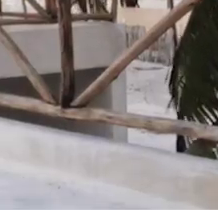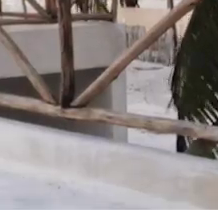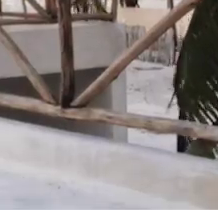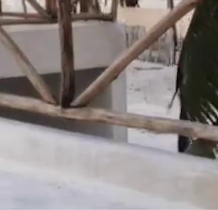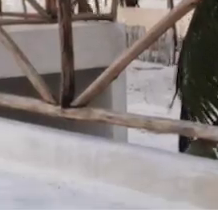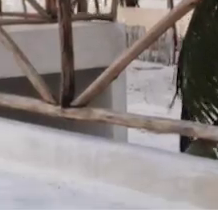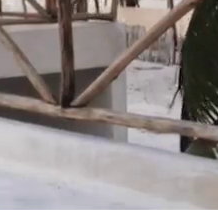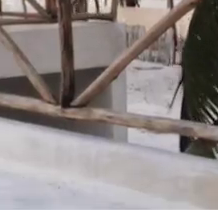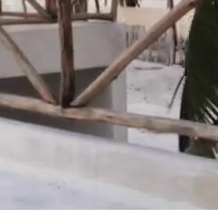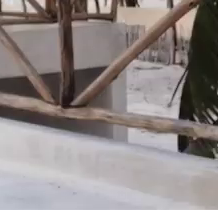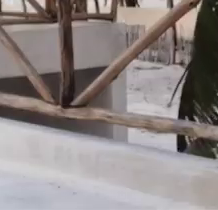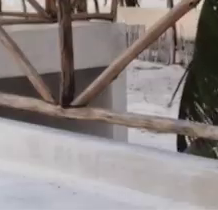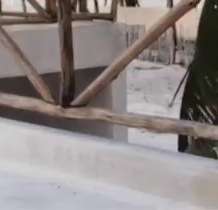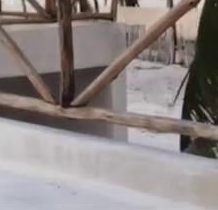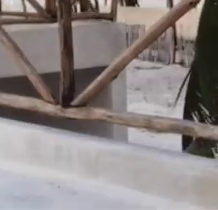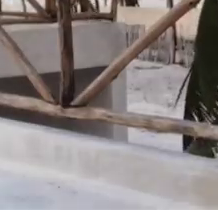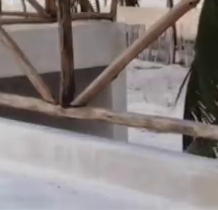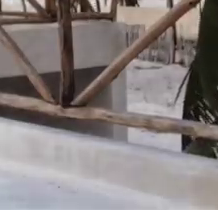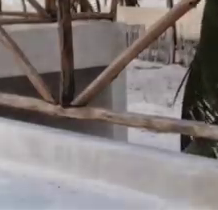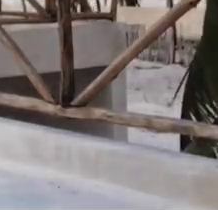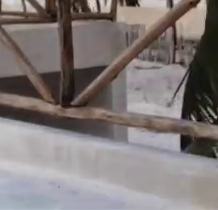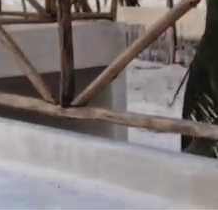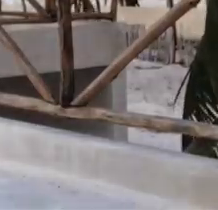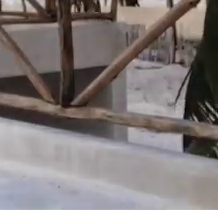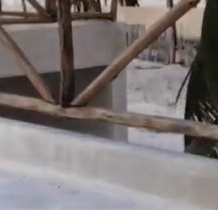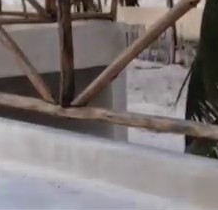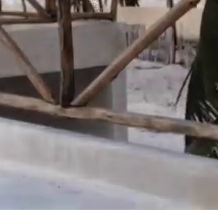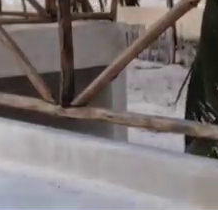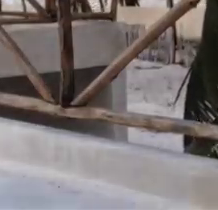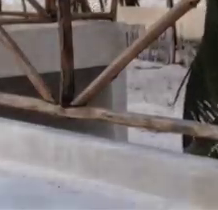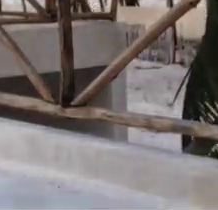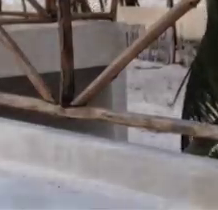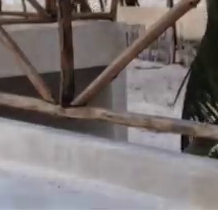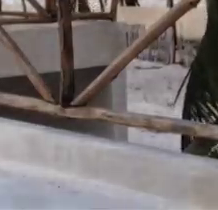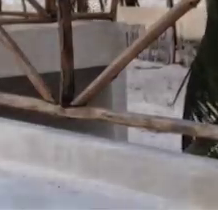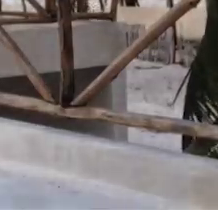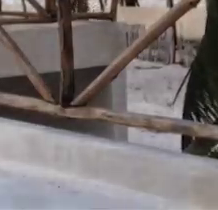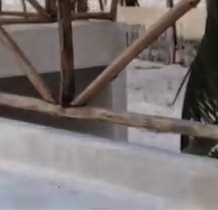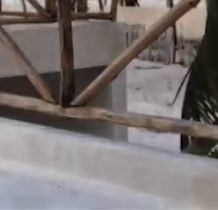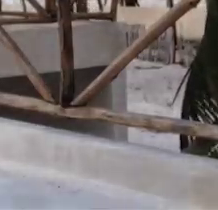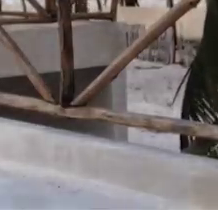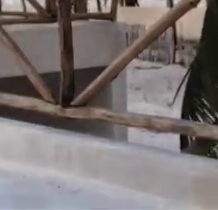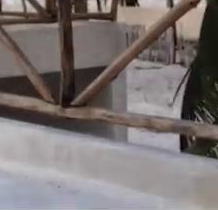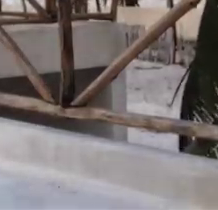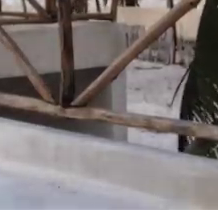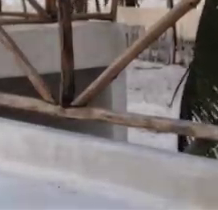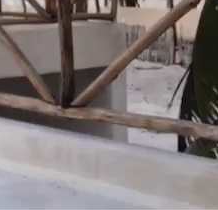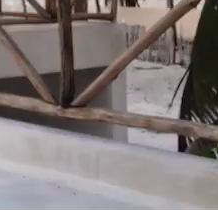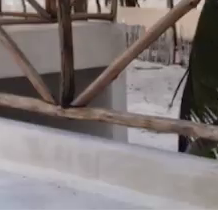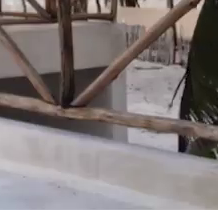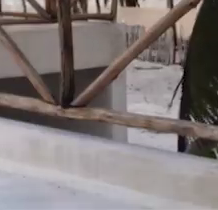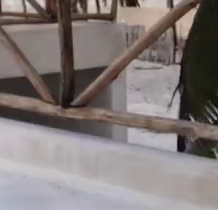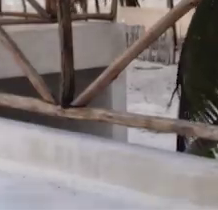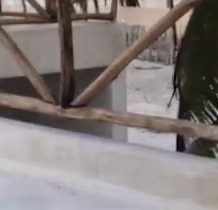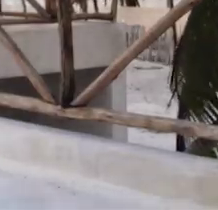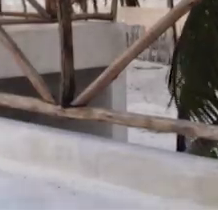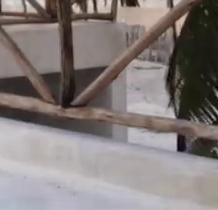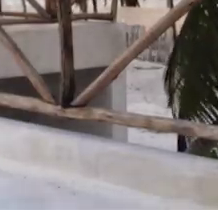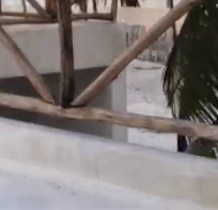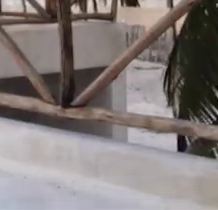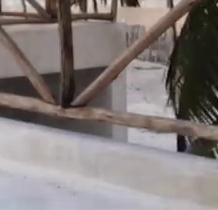1, 2, 3. Mantenemos. 1, 2, 3. Subimos.